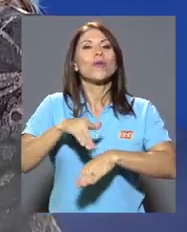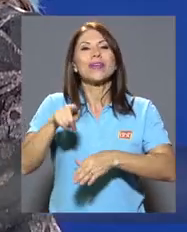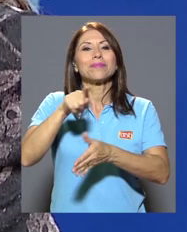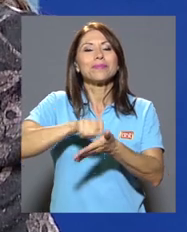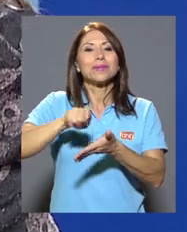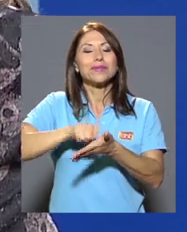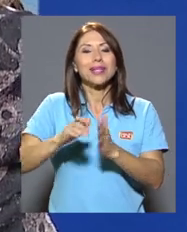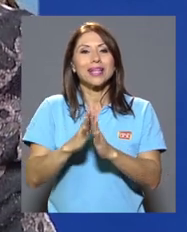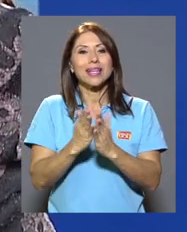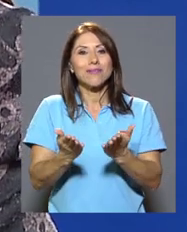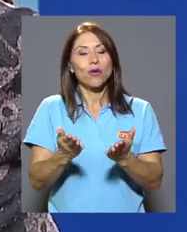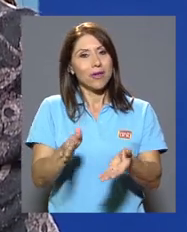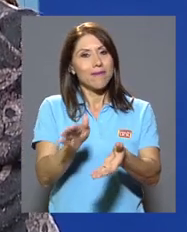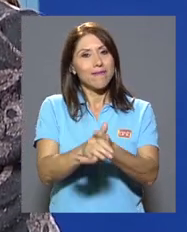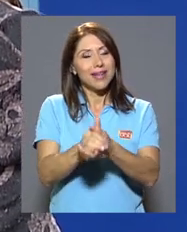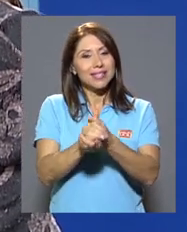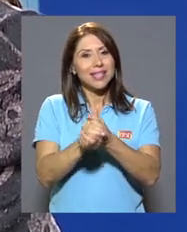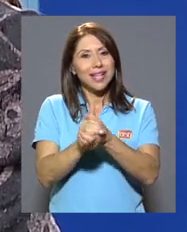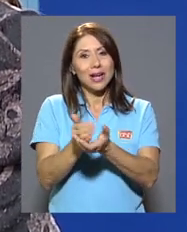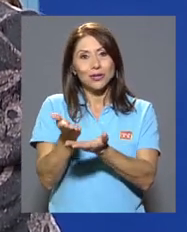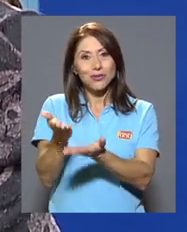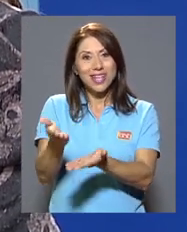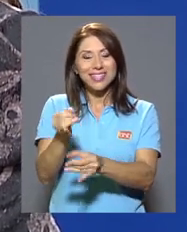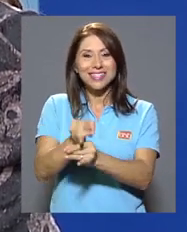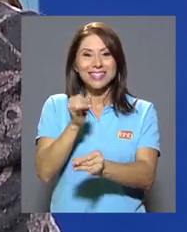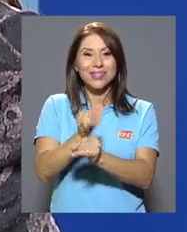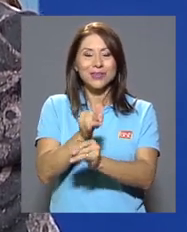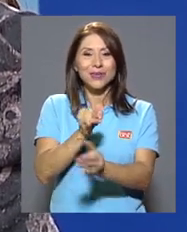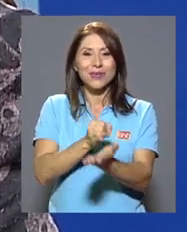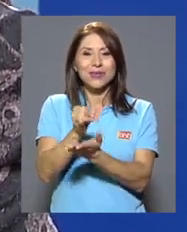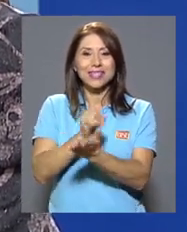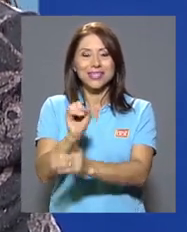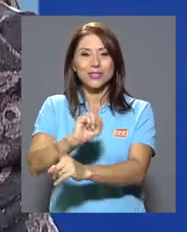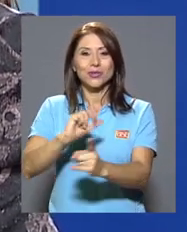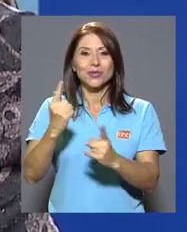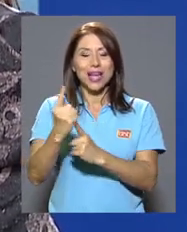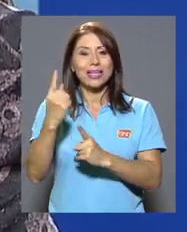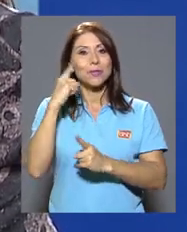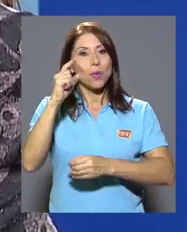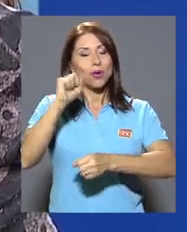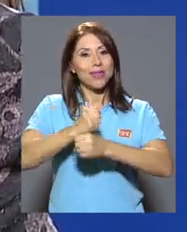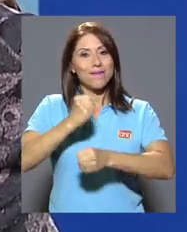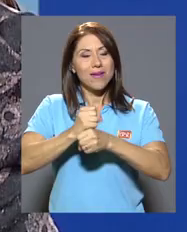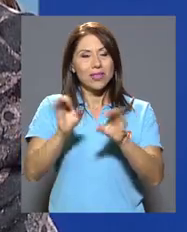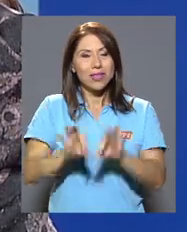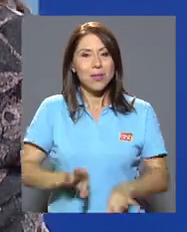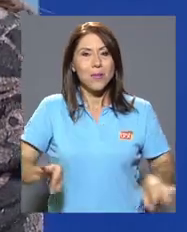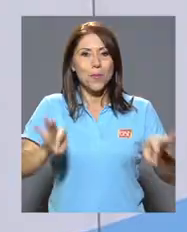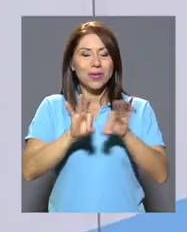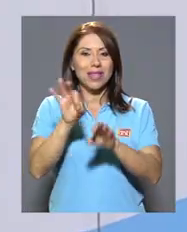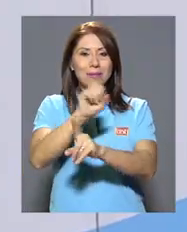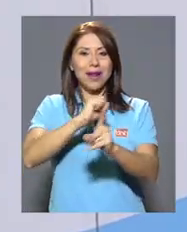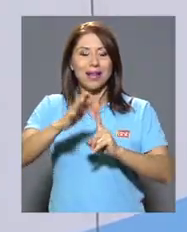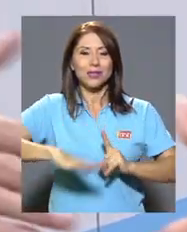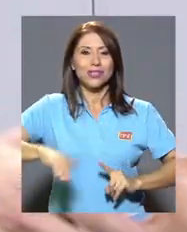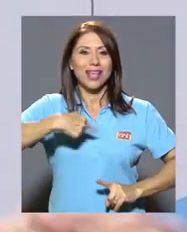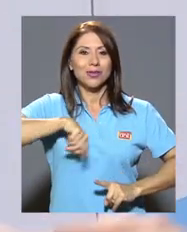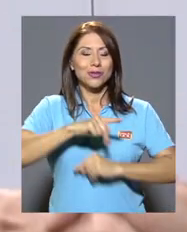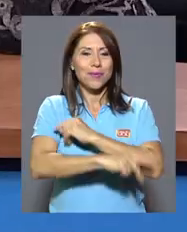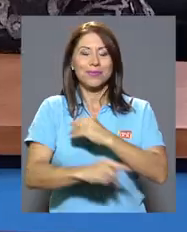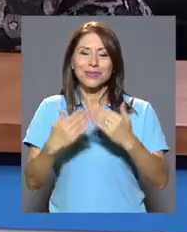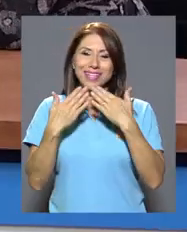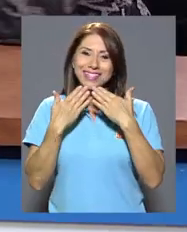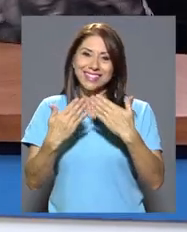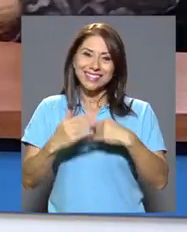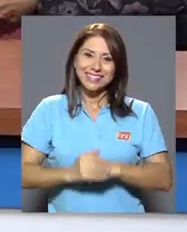su libro y en verdad felicitarlos a ustedes en el instituto de investigaciones sociales por este aporte tan importante para la sociedad de nuestro país en ciudad muchísimas gracias de